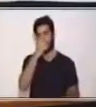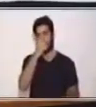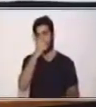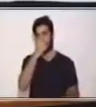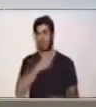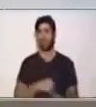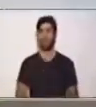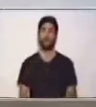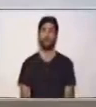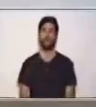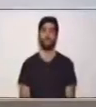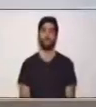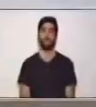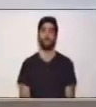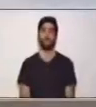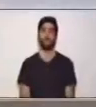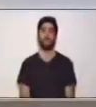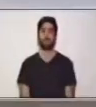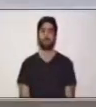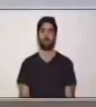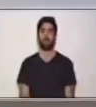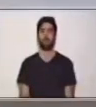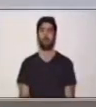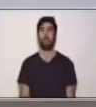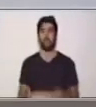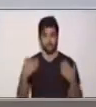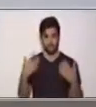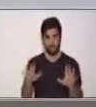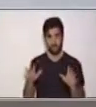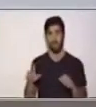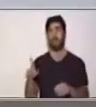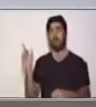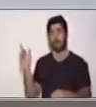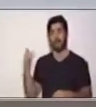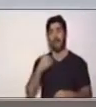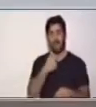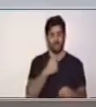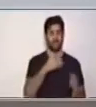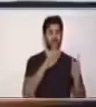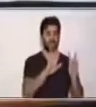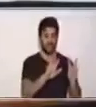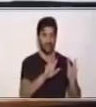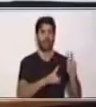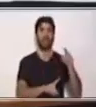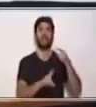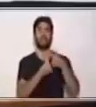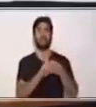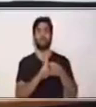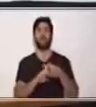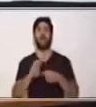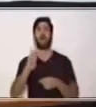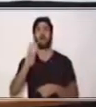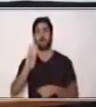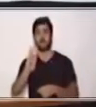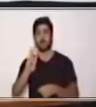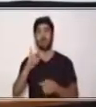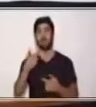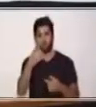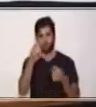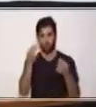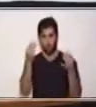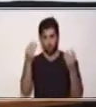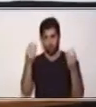Y acá tengo el 8. Ahora sí, trabajo mi operación. 7 más